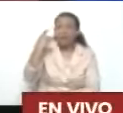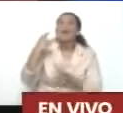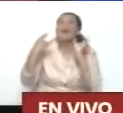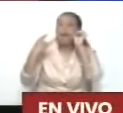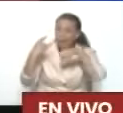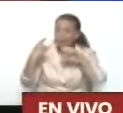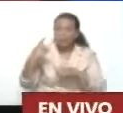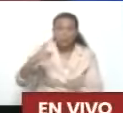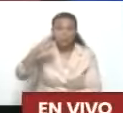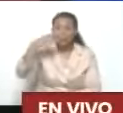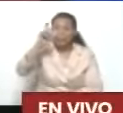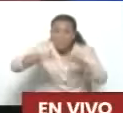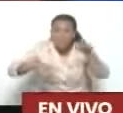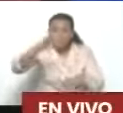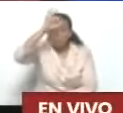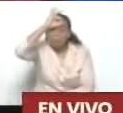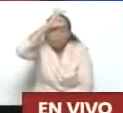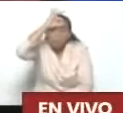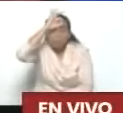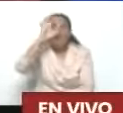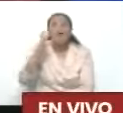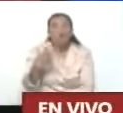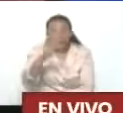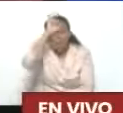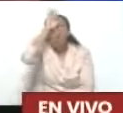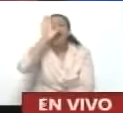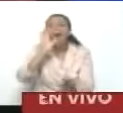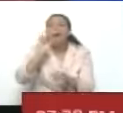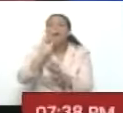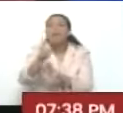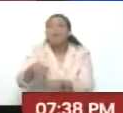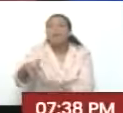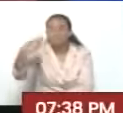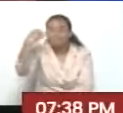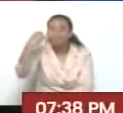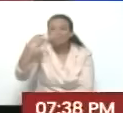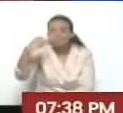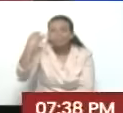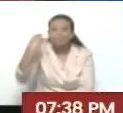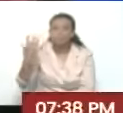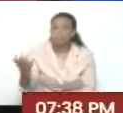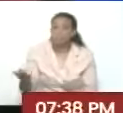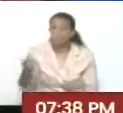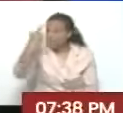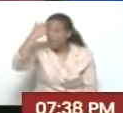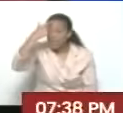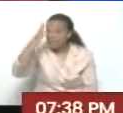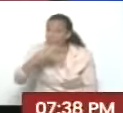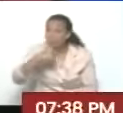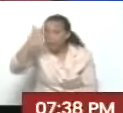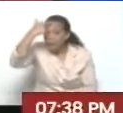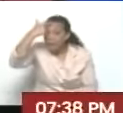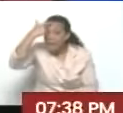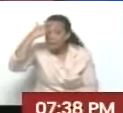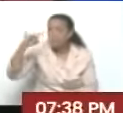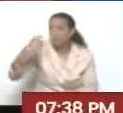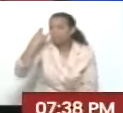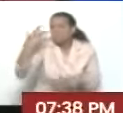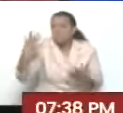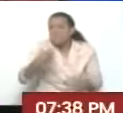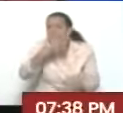pueblo ignorante es instrumento ciego de su propia destrucción, como una profecía. Así fue durante siglos.